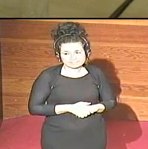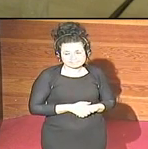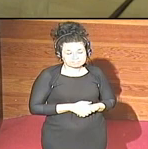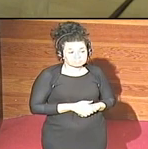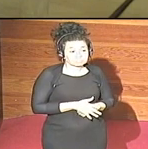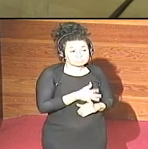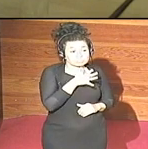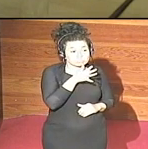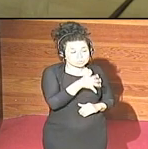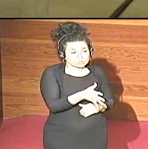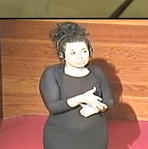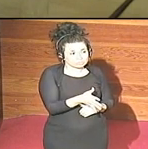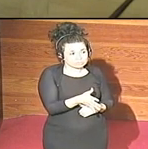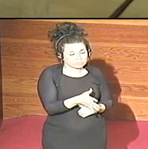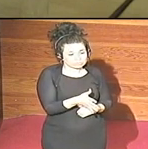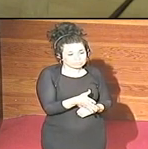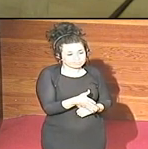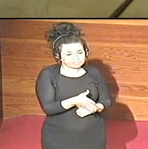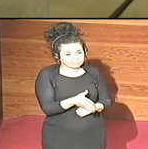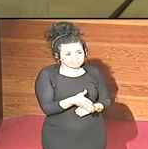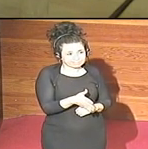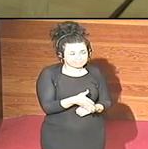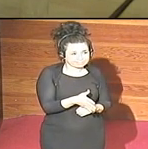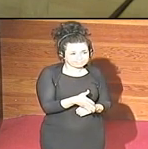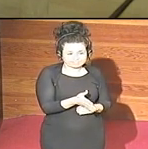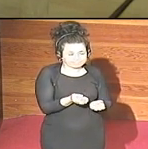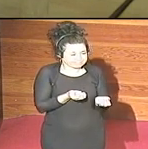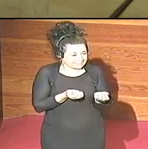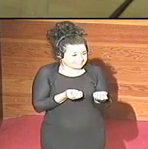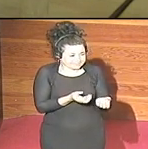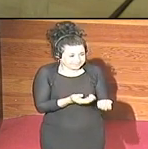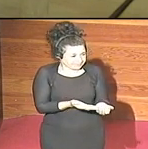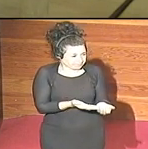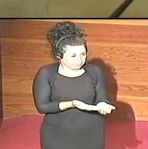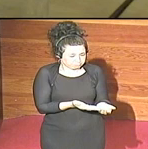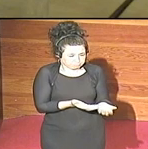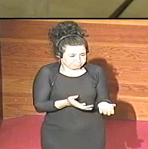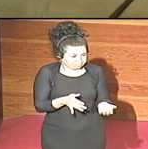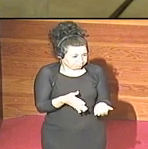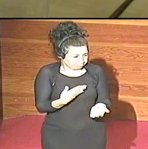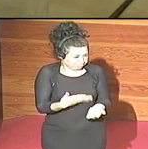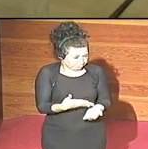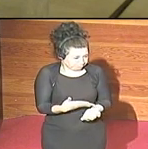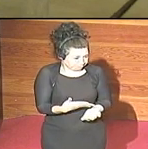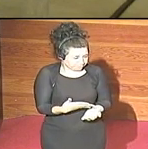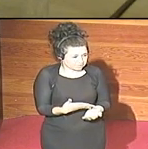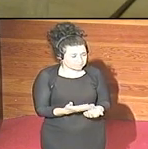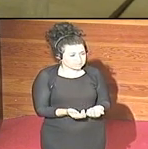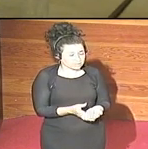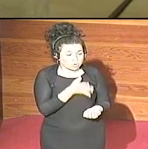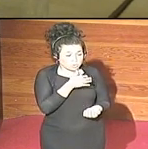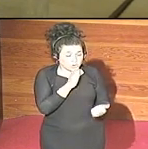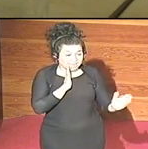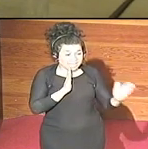Entre otras cosas porque hay una desinformación brutal. En la época la